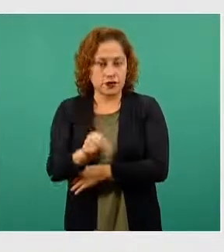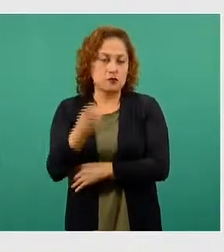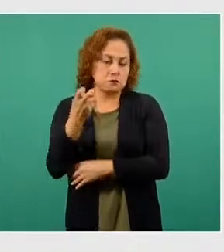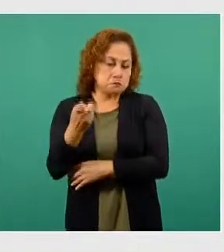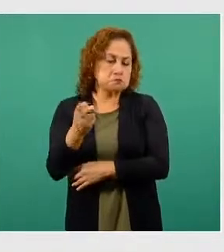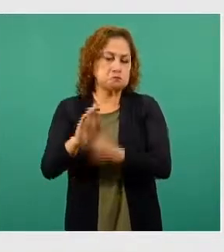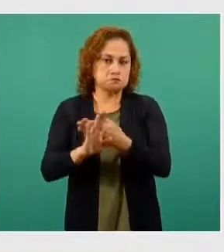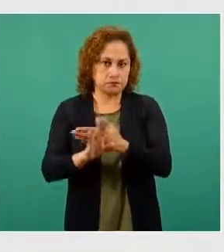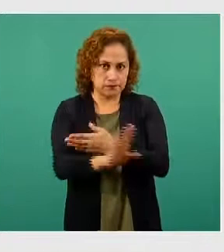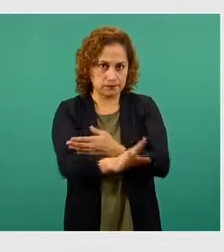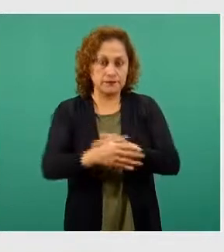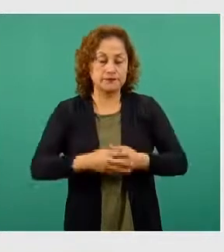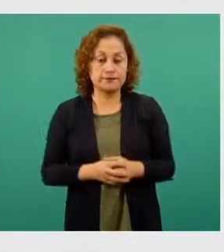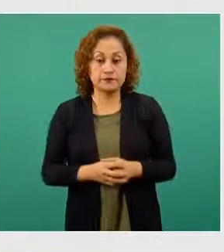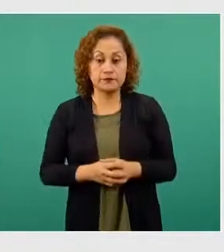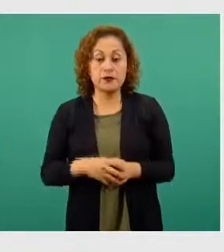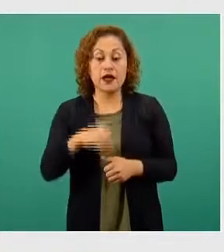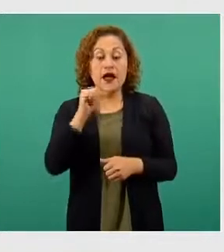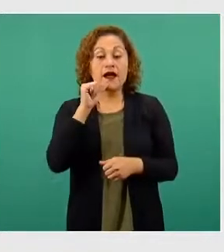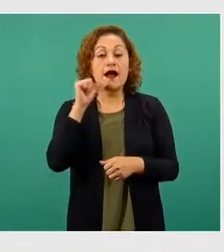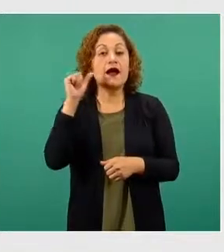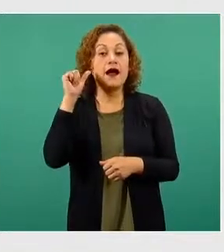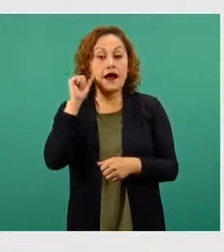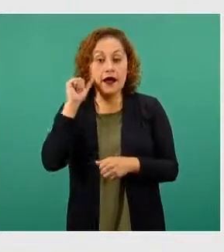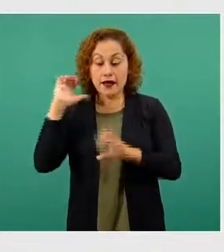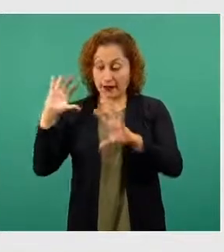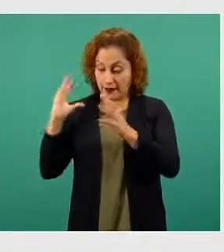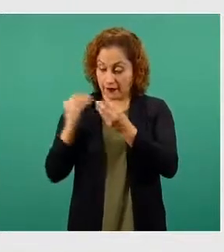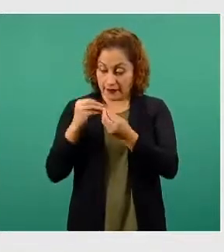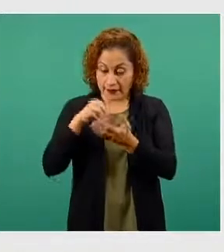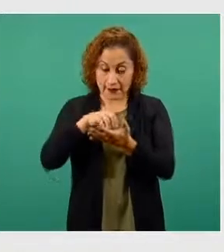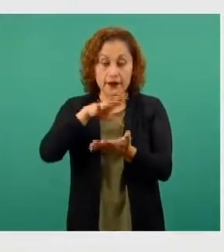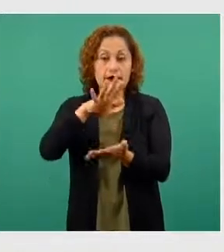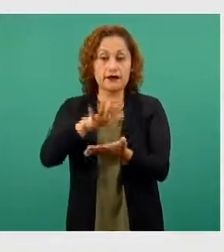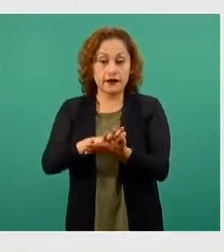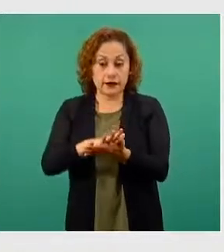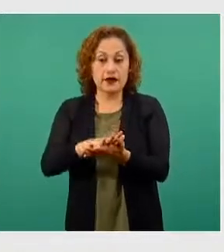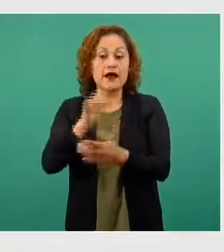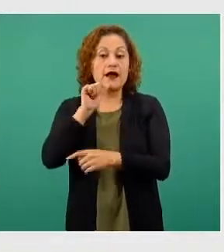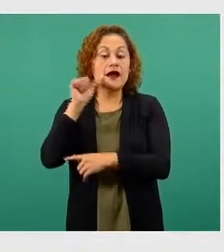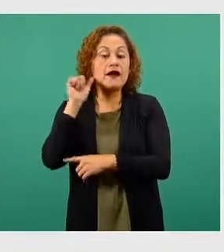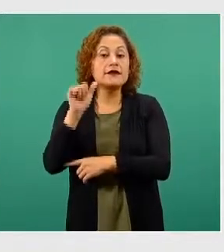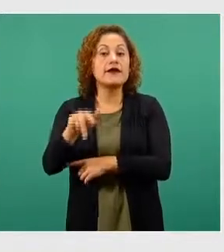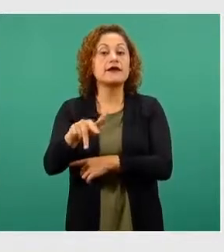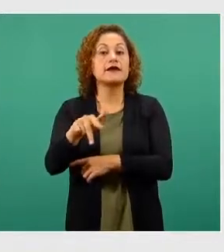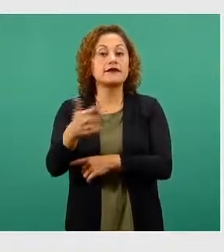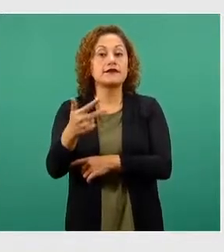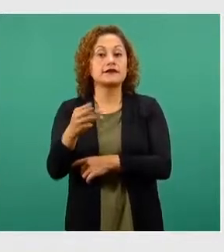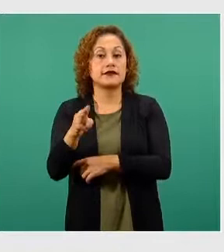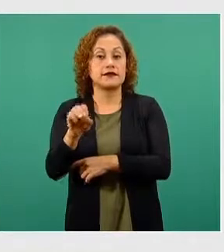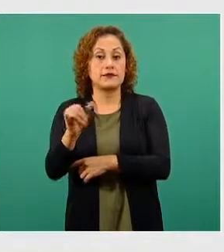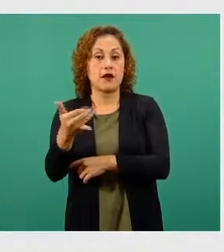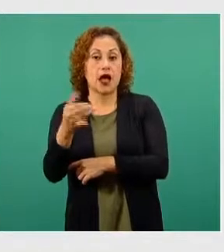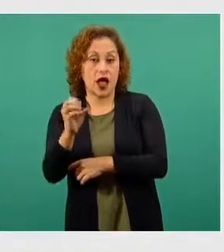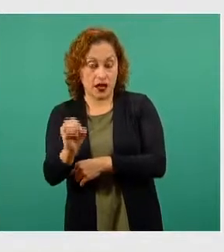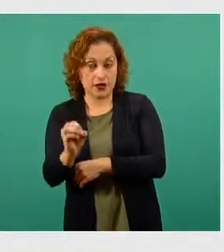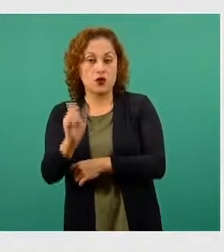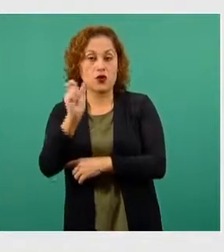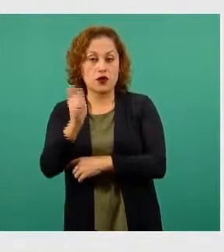enfermedad. El día de ayer nos reportan al cierre del 13 de mayo, es decir, jueves 13 de mayo, la aplicación